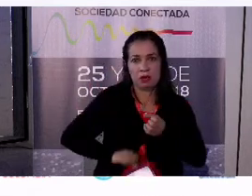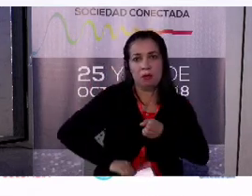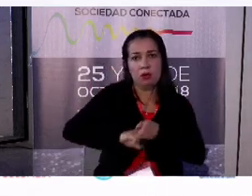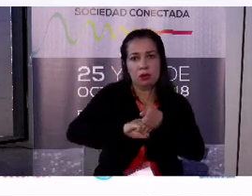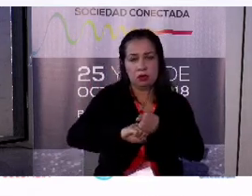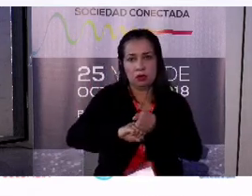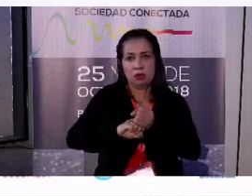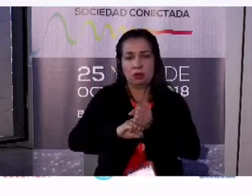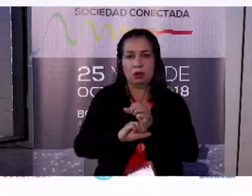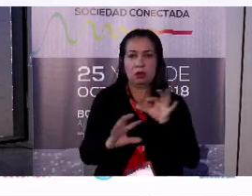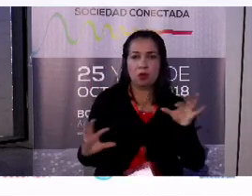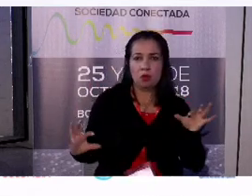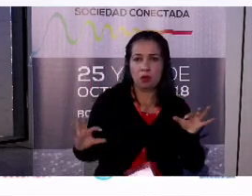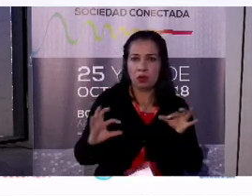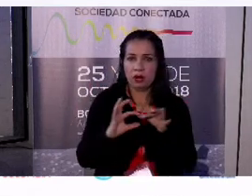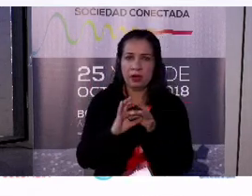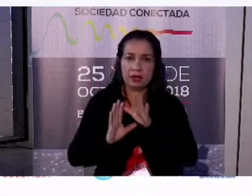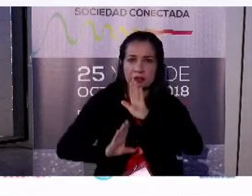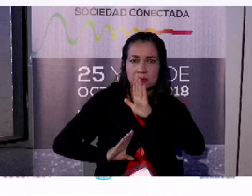enlace